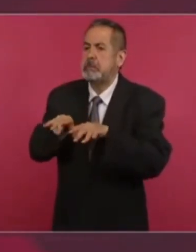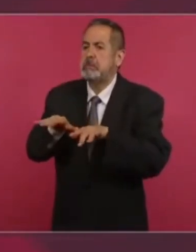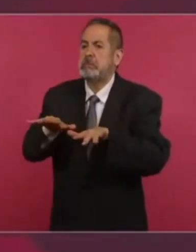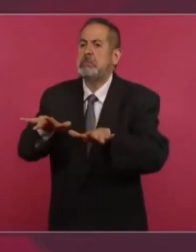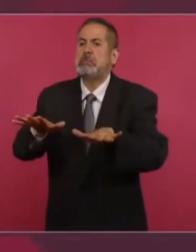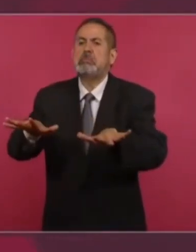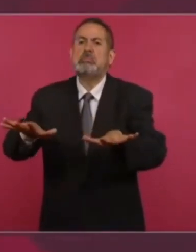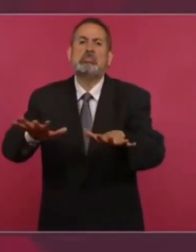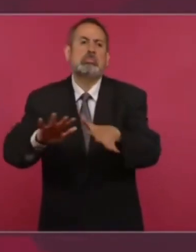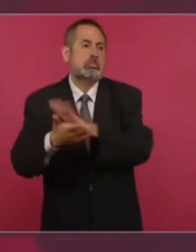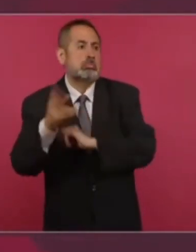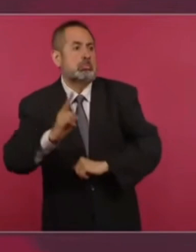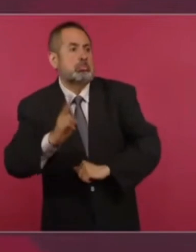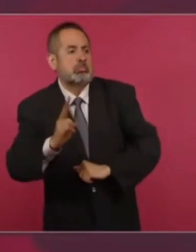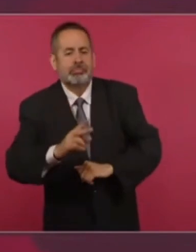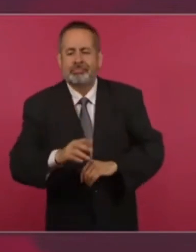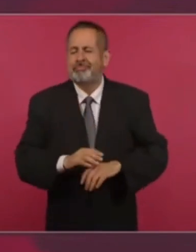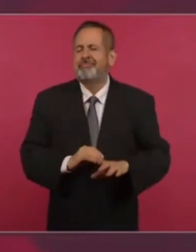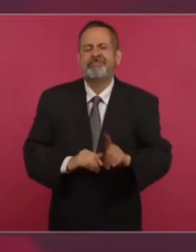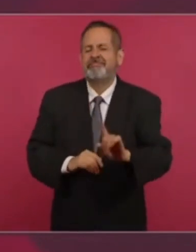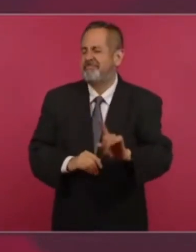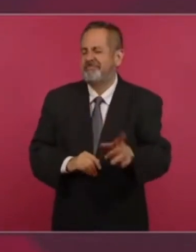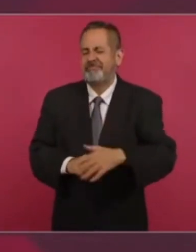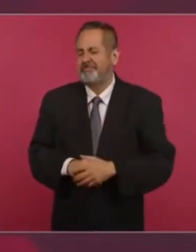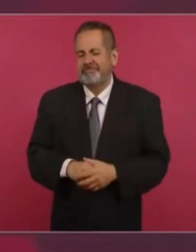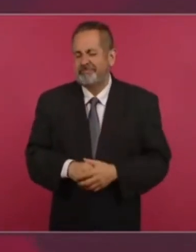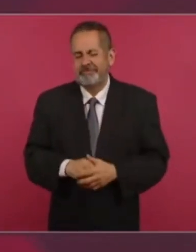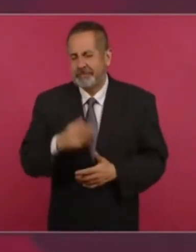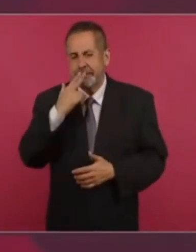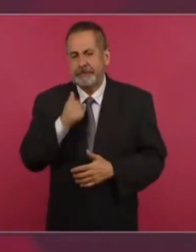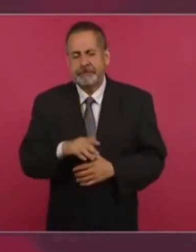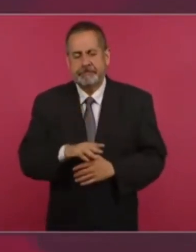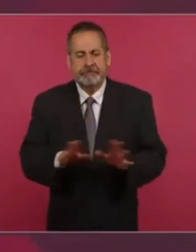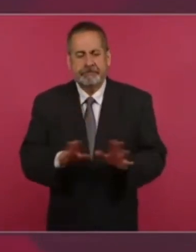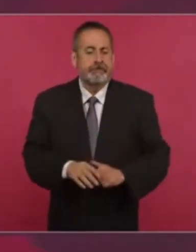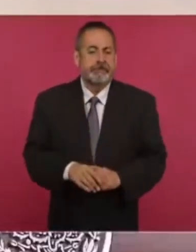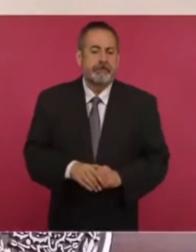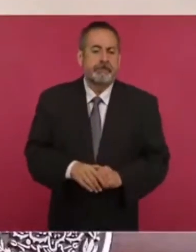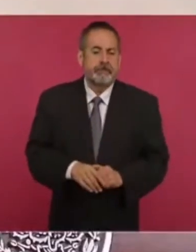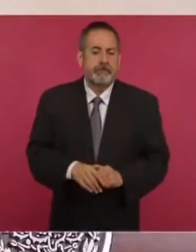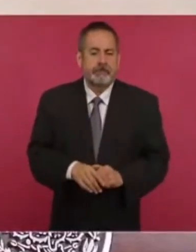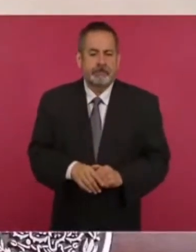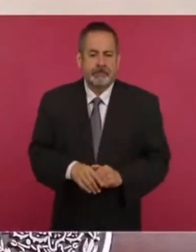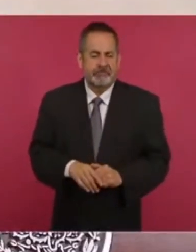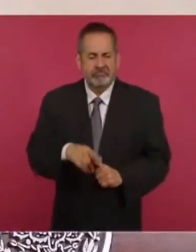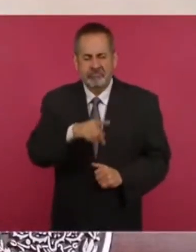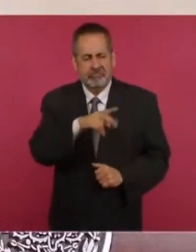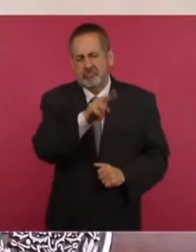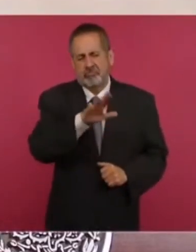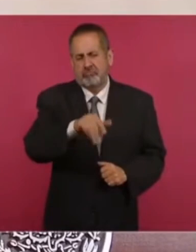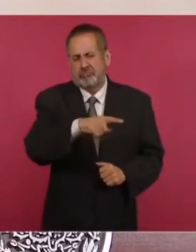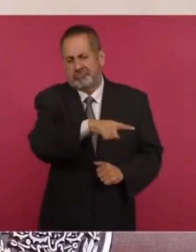no funciona. ¿Y saben por qué no funciona? Y nunca